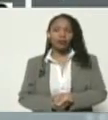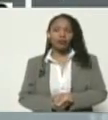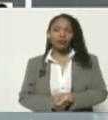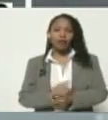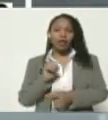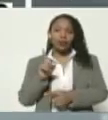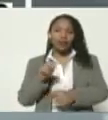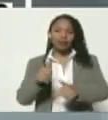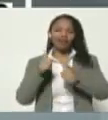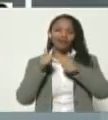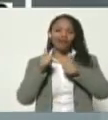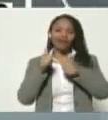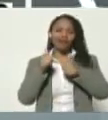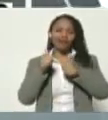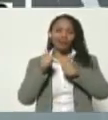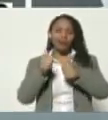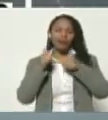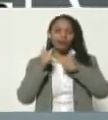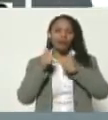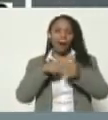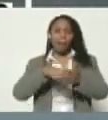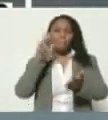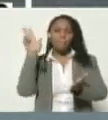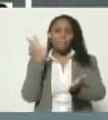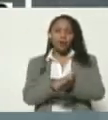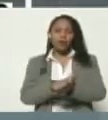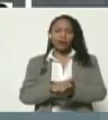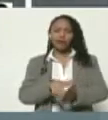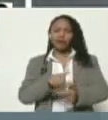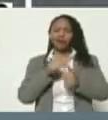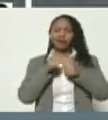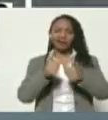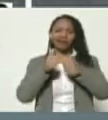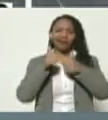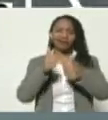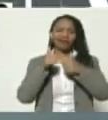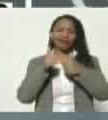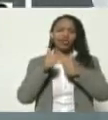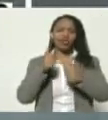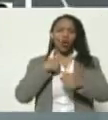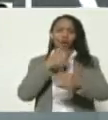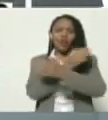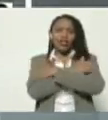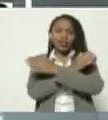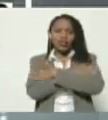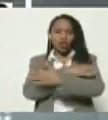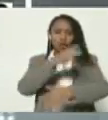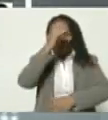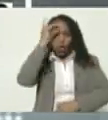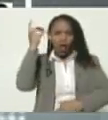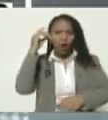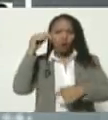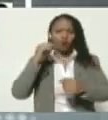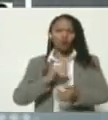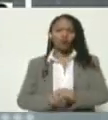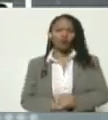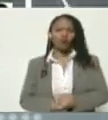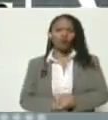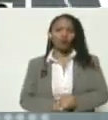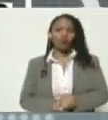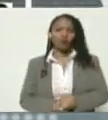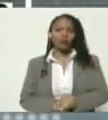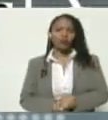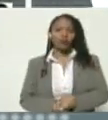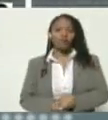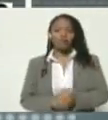Salieron summa cum laude, más que eximido, pues. Los felicito, Diosdado. Te